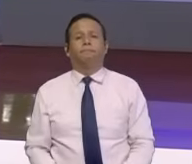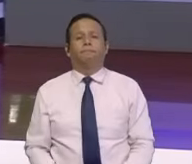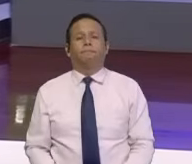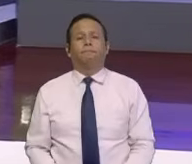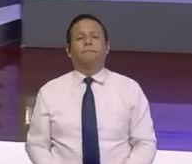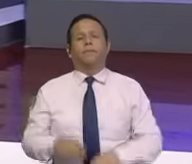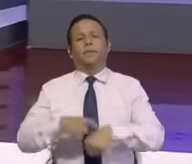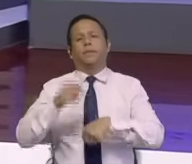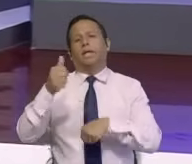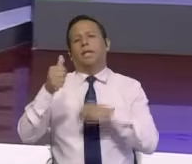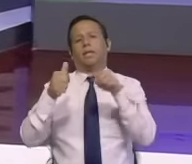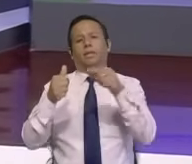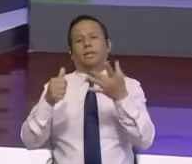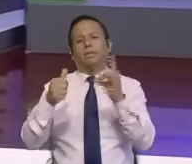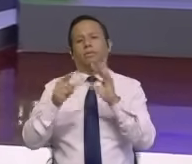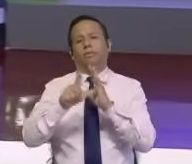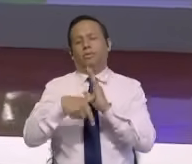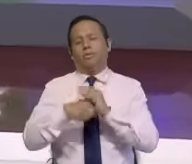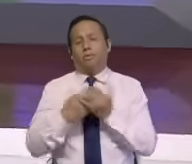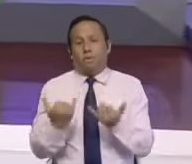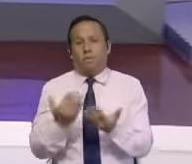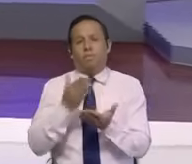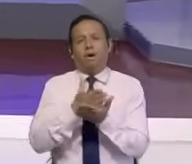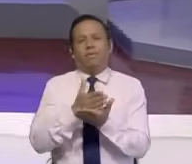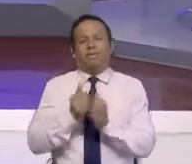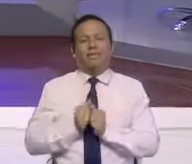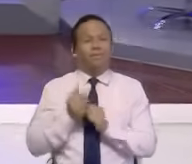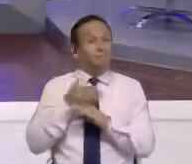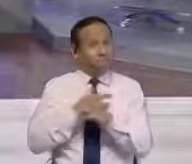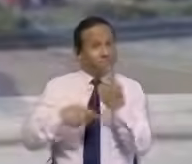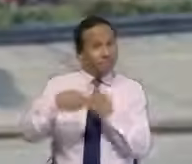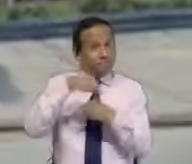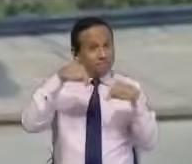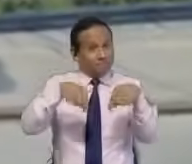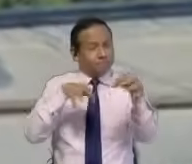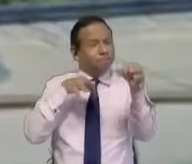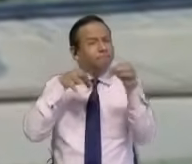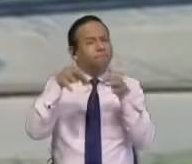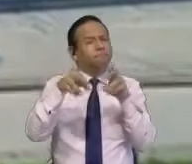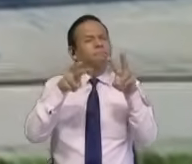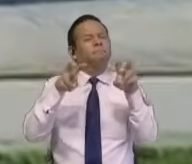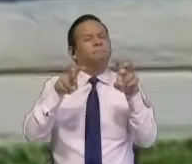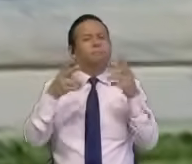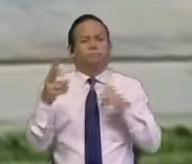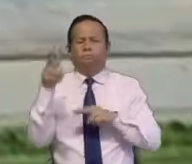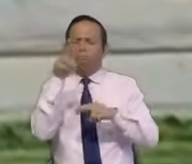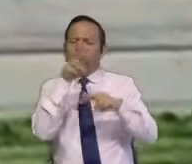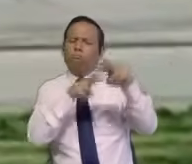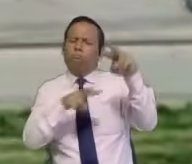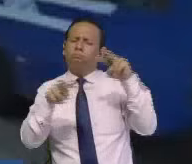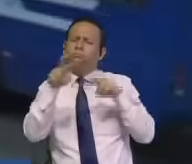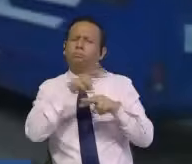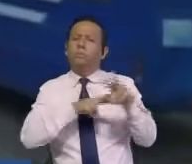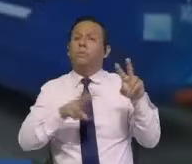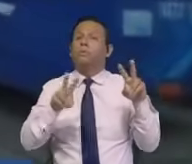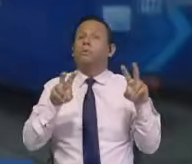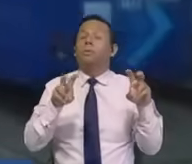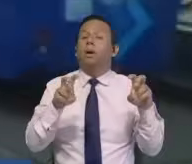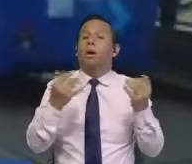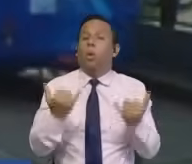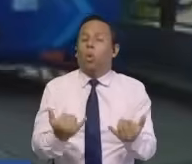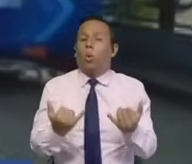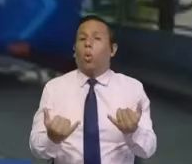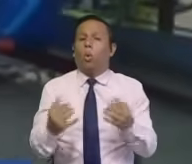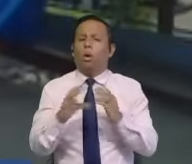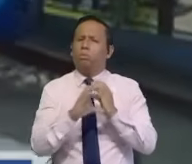22 horas con 18 minutos, momento de una pausa, pero al volver hablaremos sobre el análisis que hace el gremio de la transportación urbana